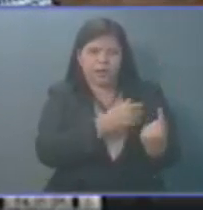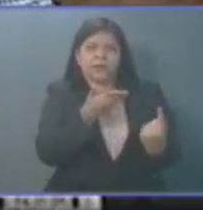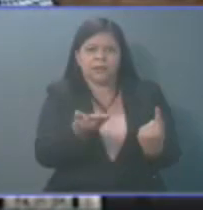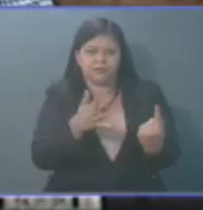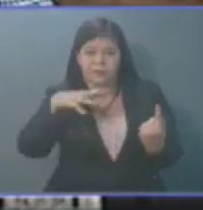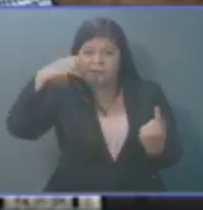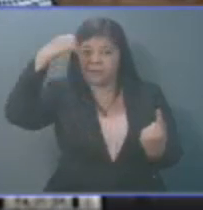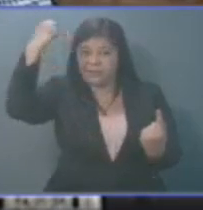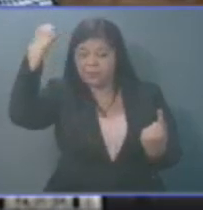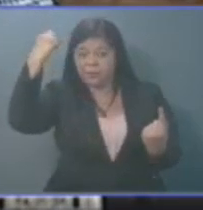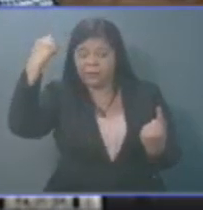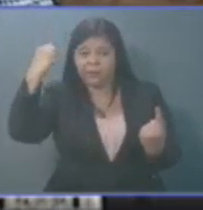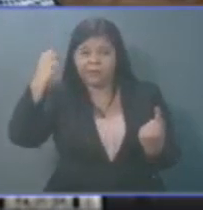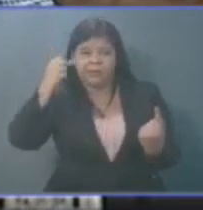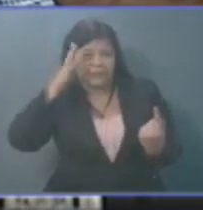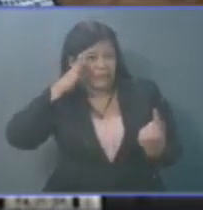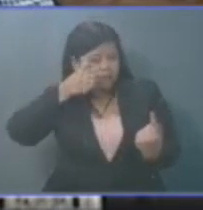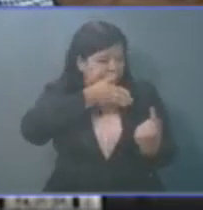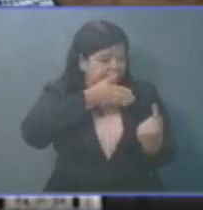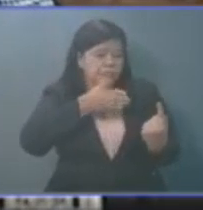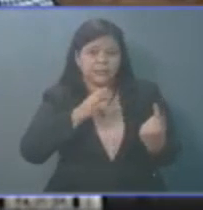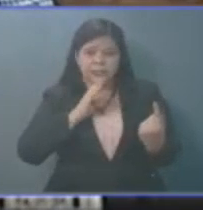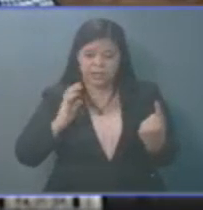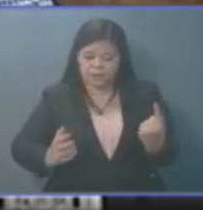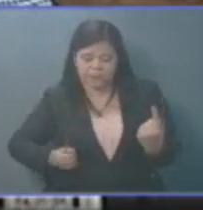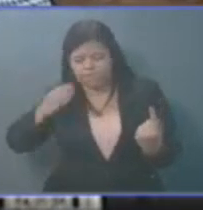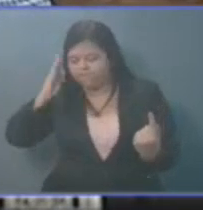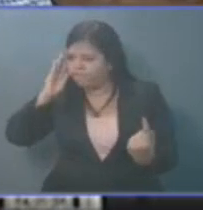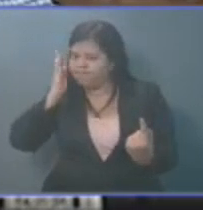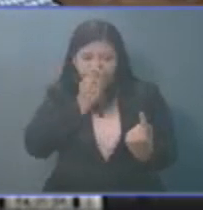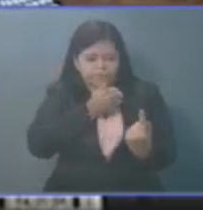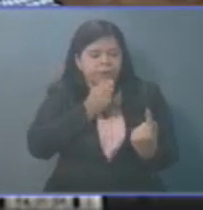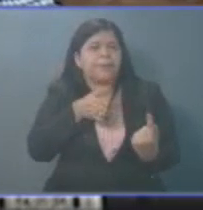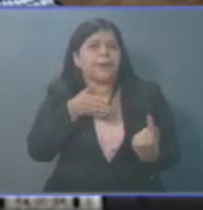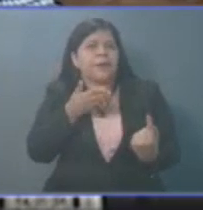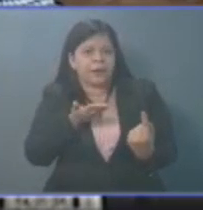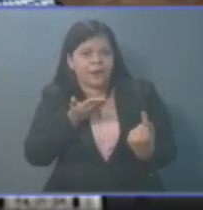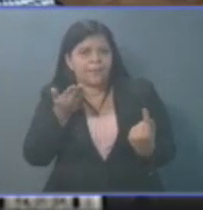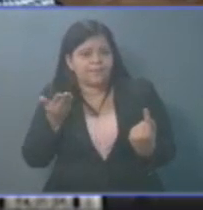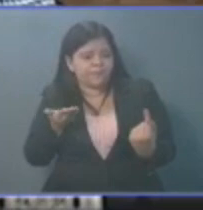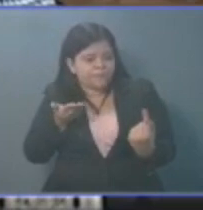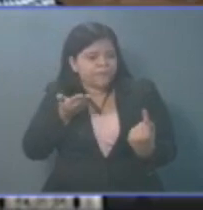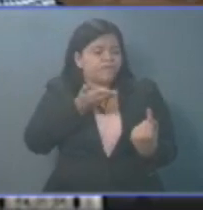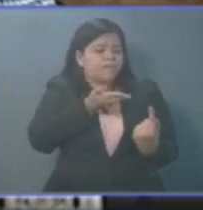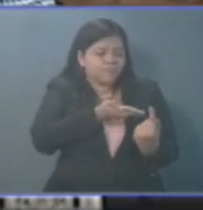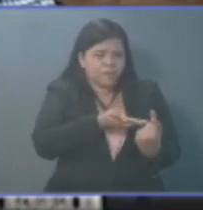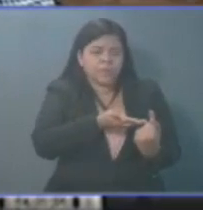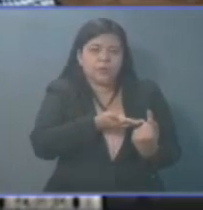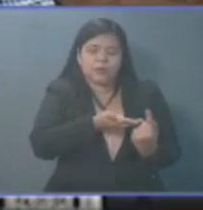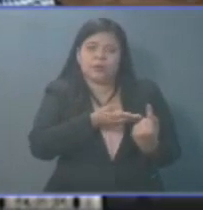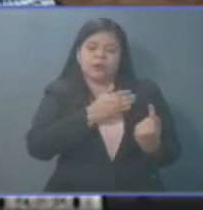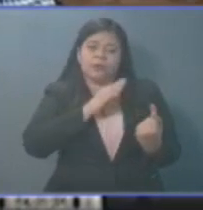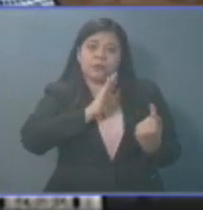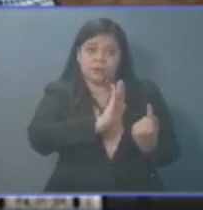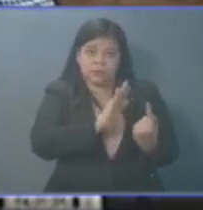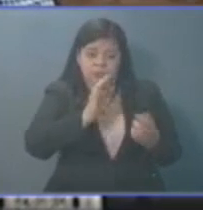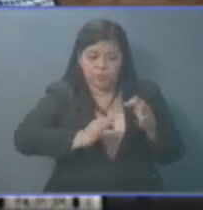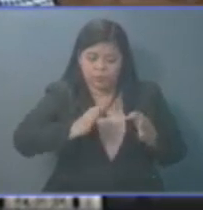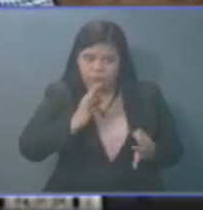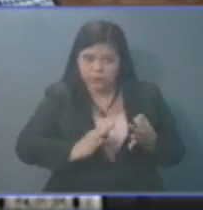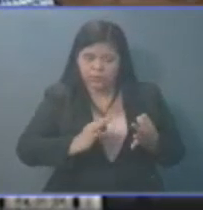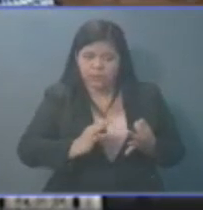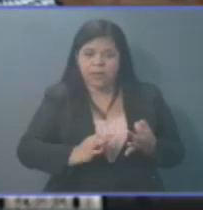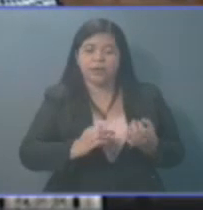el origen y el fin de la actividad del Estado, que está organizado para la consecución de la